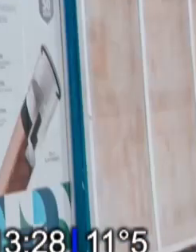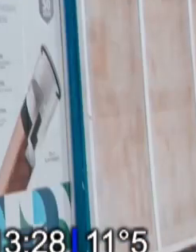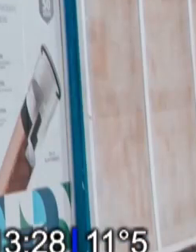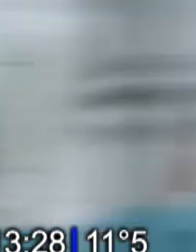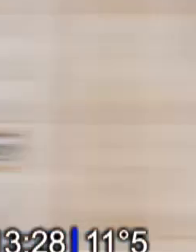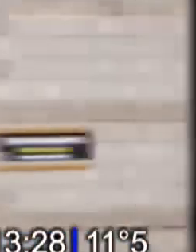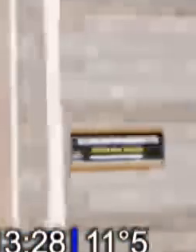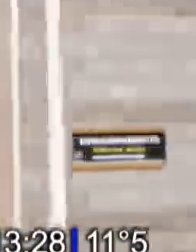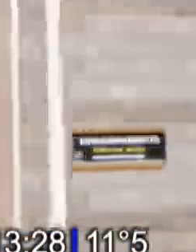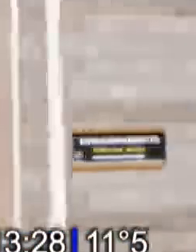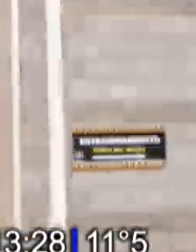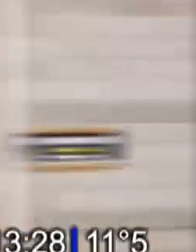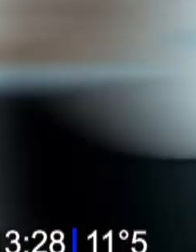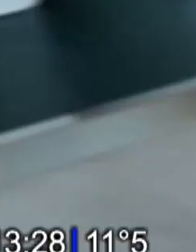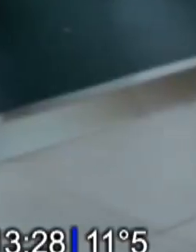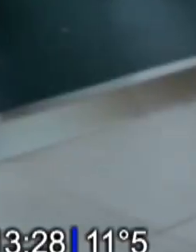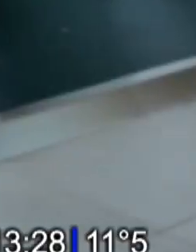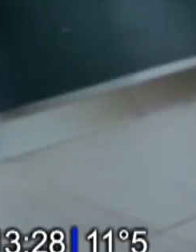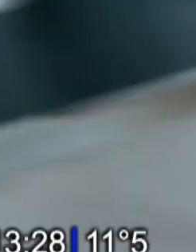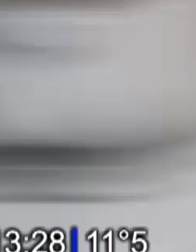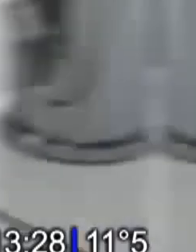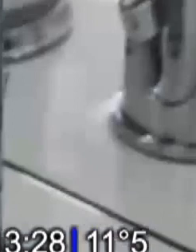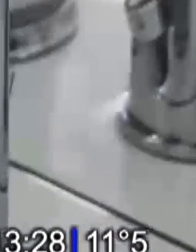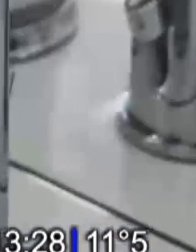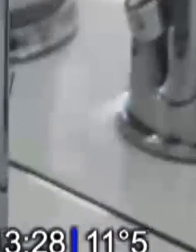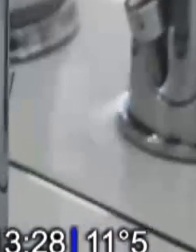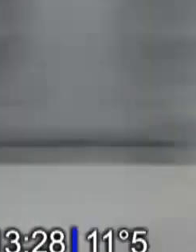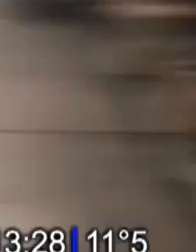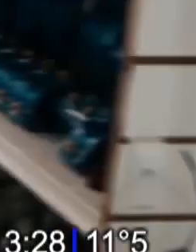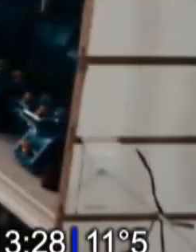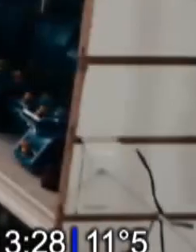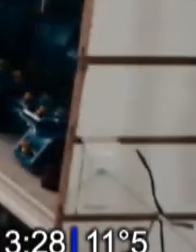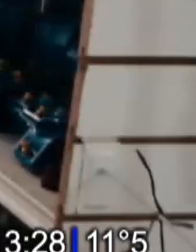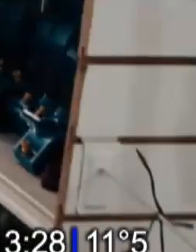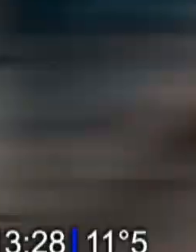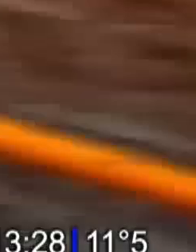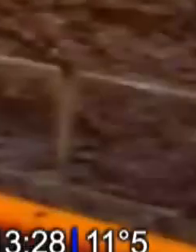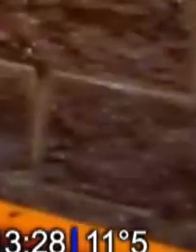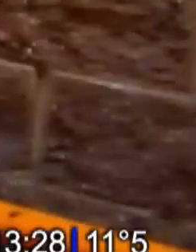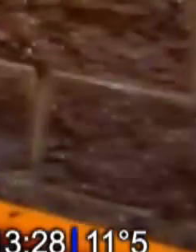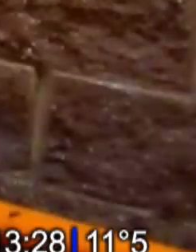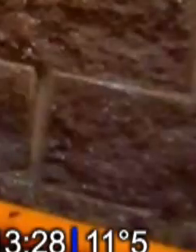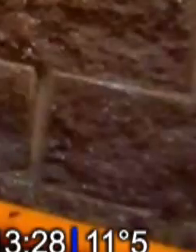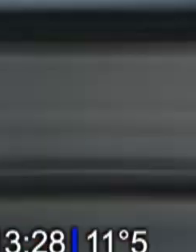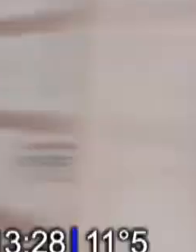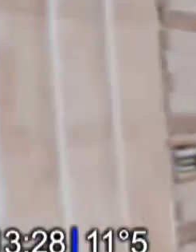Caño, caño, caño sur, y a tu baño pone a full. Agua, cloacas, también